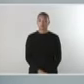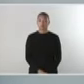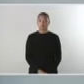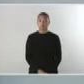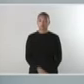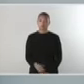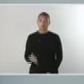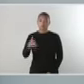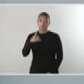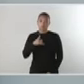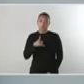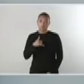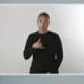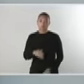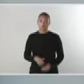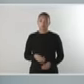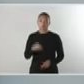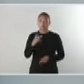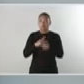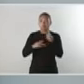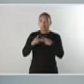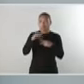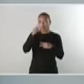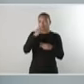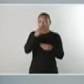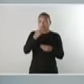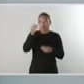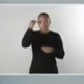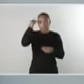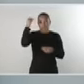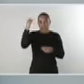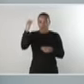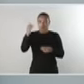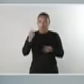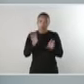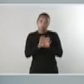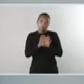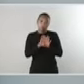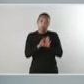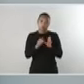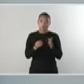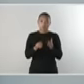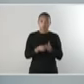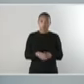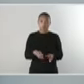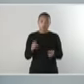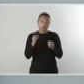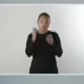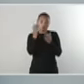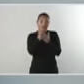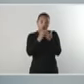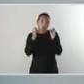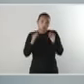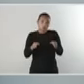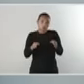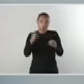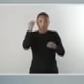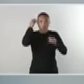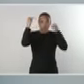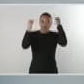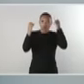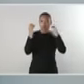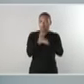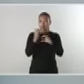bueno Yo vengo a proponer en base a documentos ideas y acciones